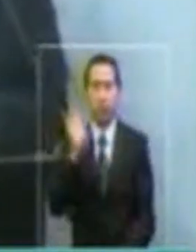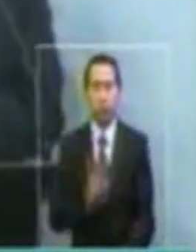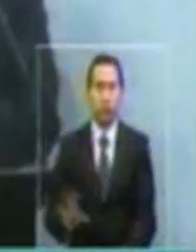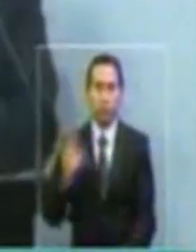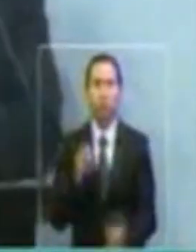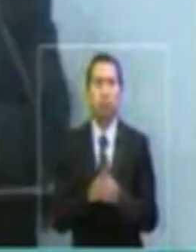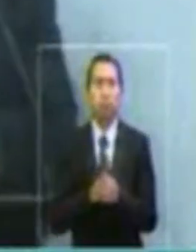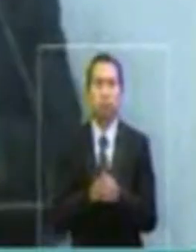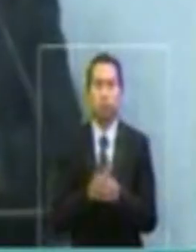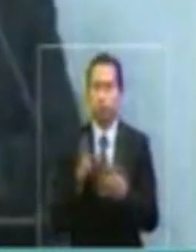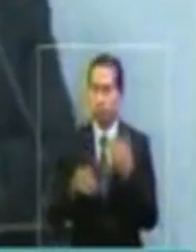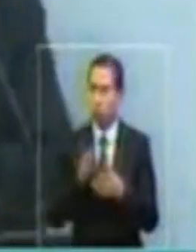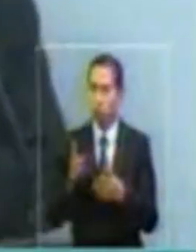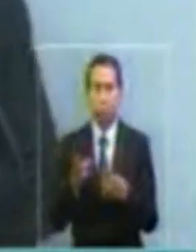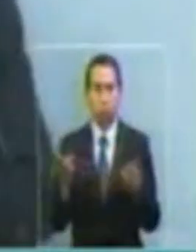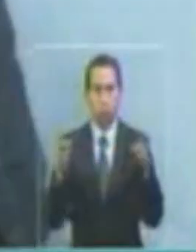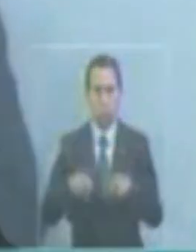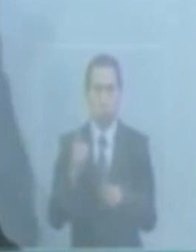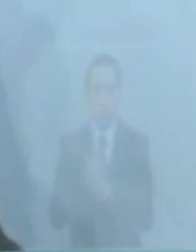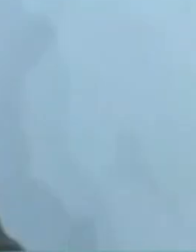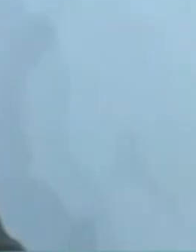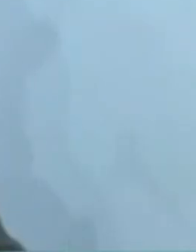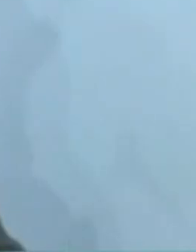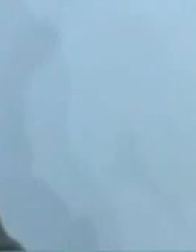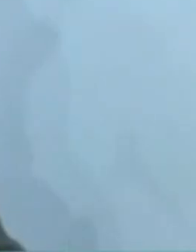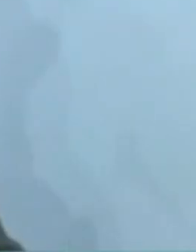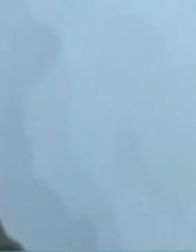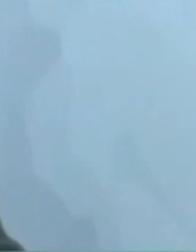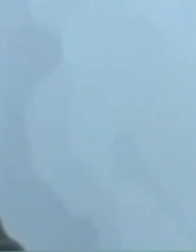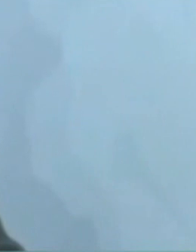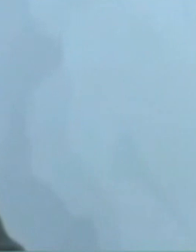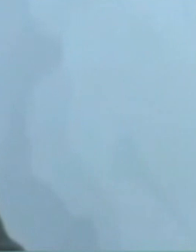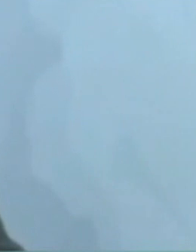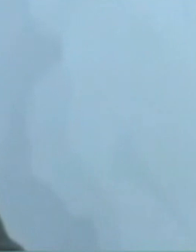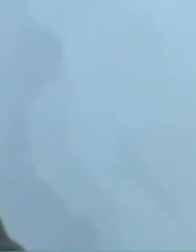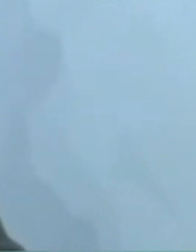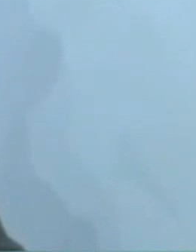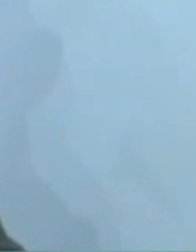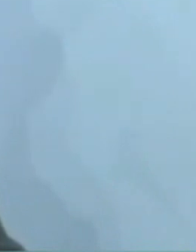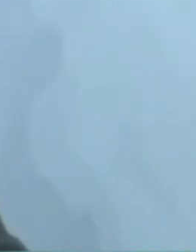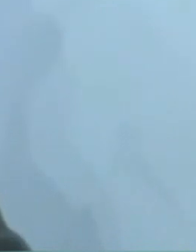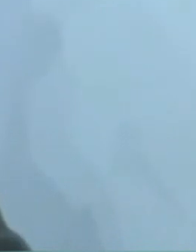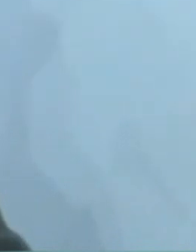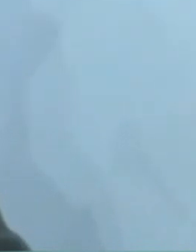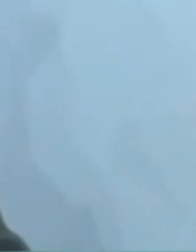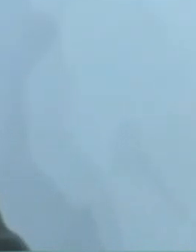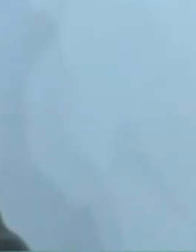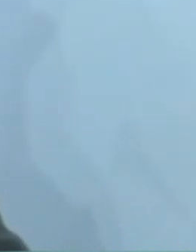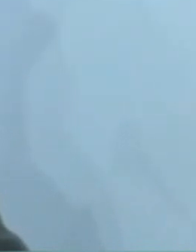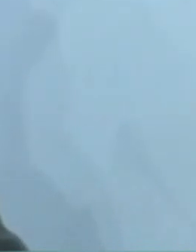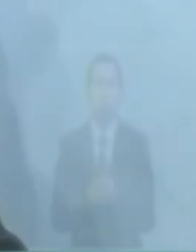MAS, se refería a los dirigentes como hermanos, mientras que el ejecutivo de la COB, Juan Carlos Huarachi, nombraba al ministro